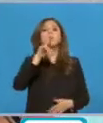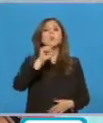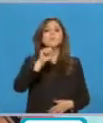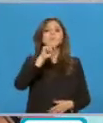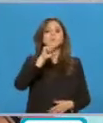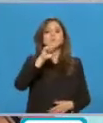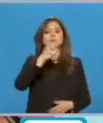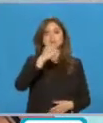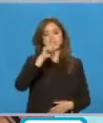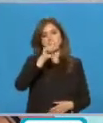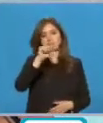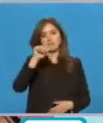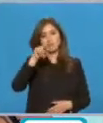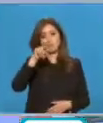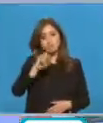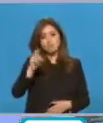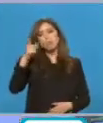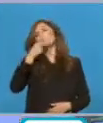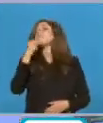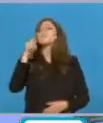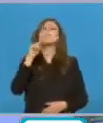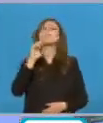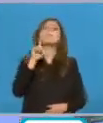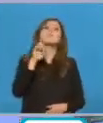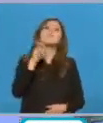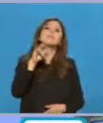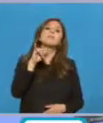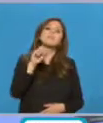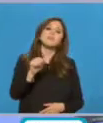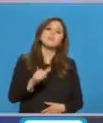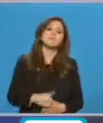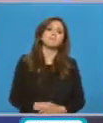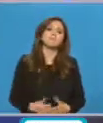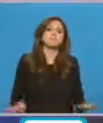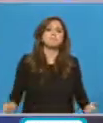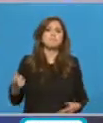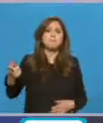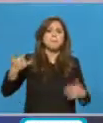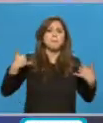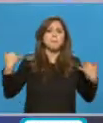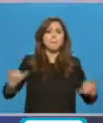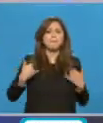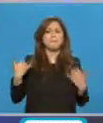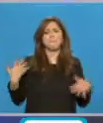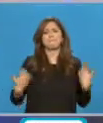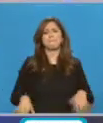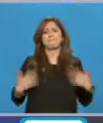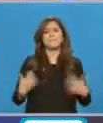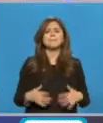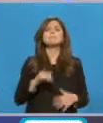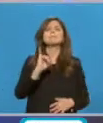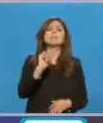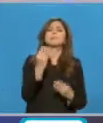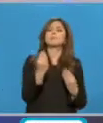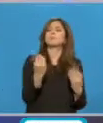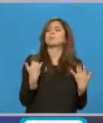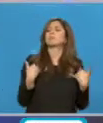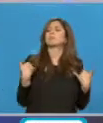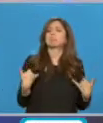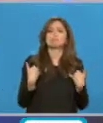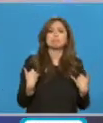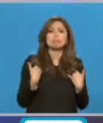de Televisa en Sí, ese sí, entonces, sí, sí. el Telesistema Mexicano. Oye, eran súper jóvenes los dos en ese entonces. Eran jóvenes Sí.